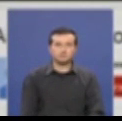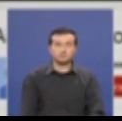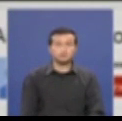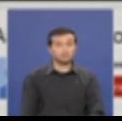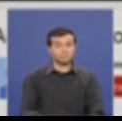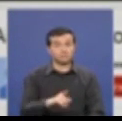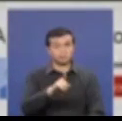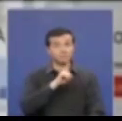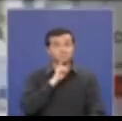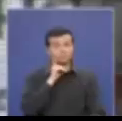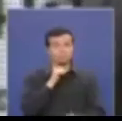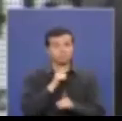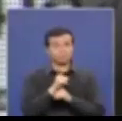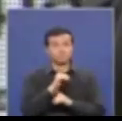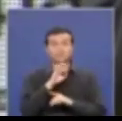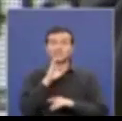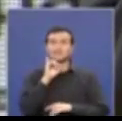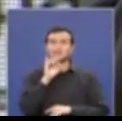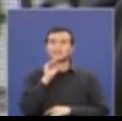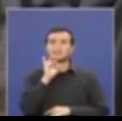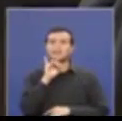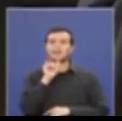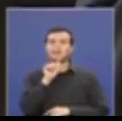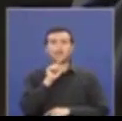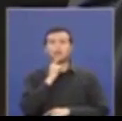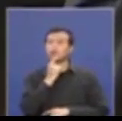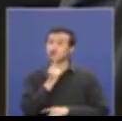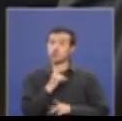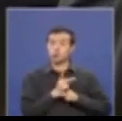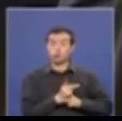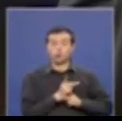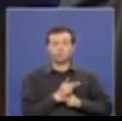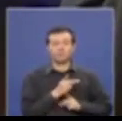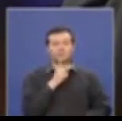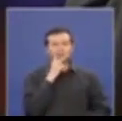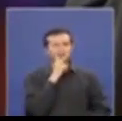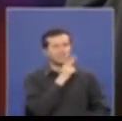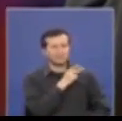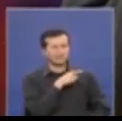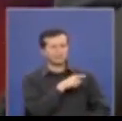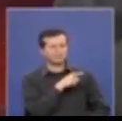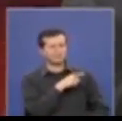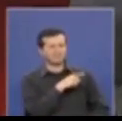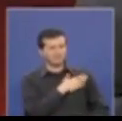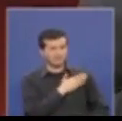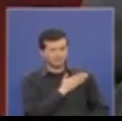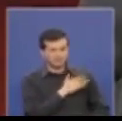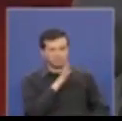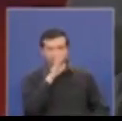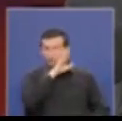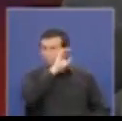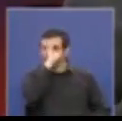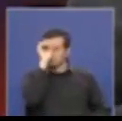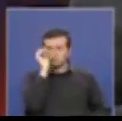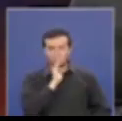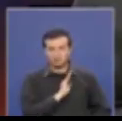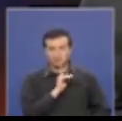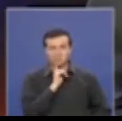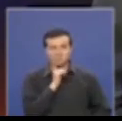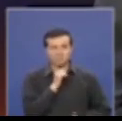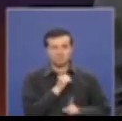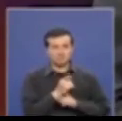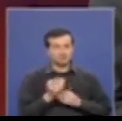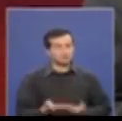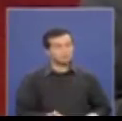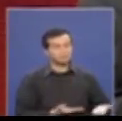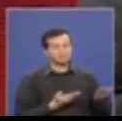Y ese es el país que defiende Cintia Viteri, ¿no? Pero se la ve falsa, ¿no? O sea, no convence a nadie. Lo que Natura no da, Salamanca